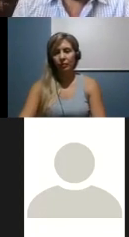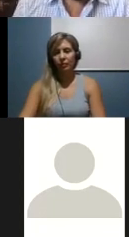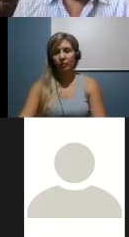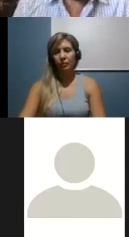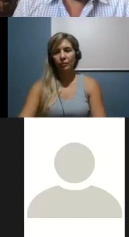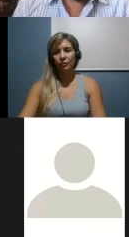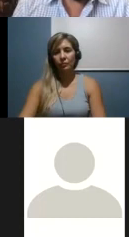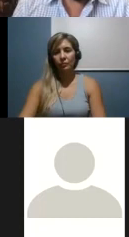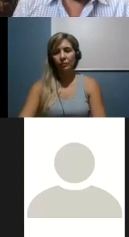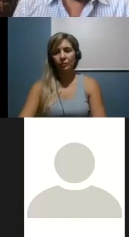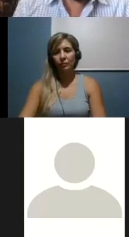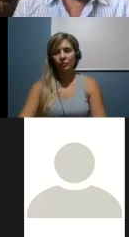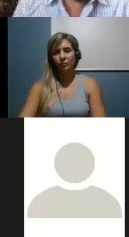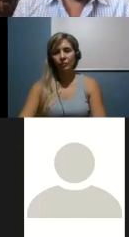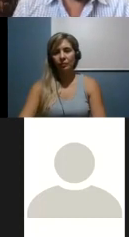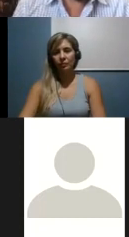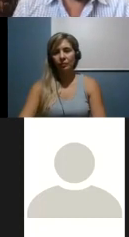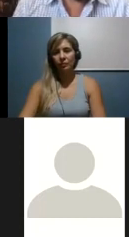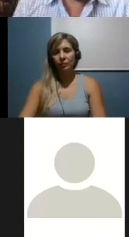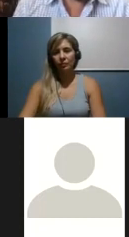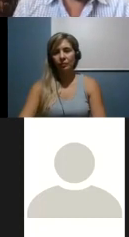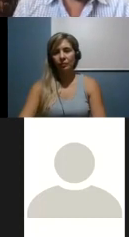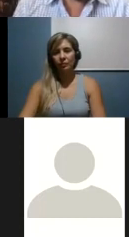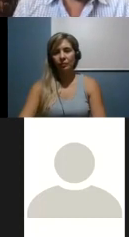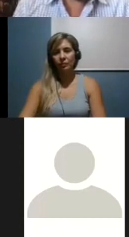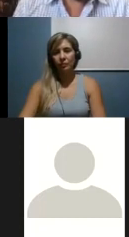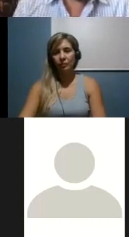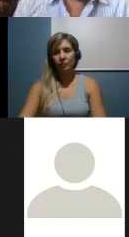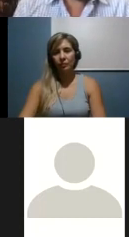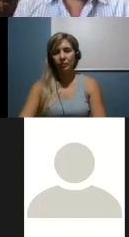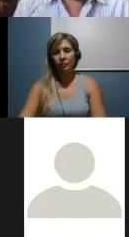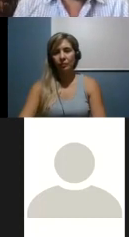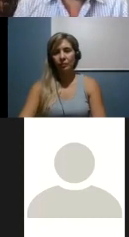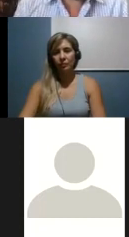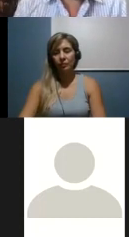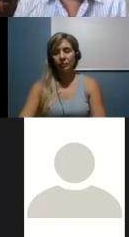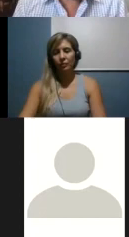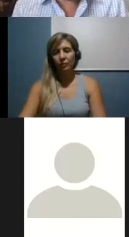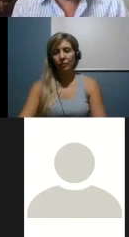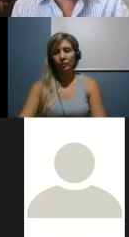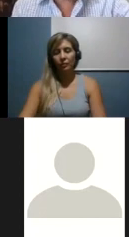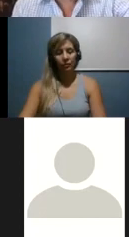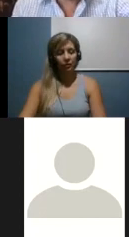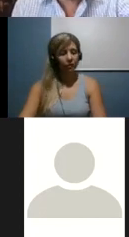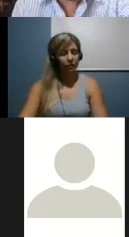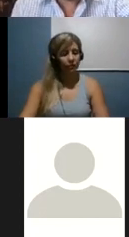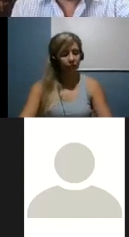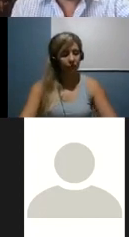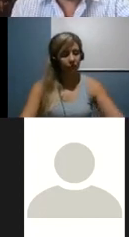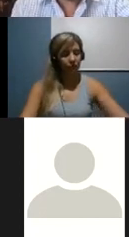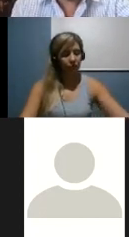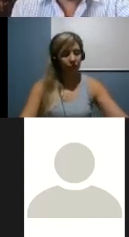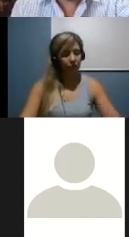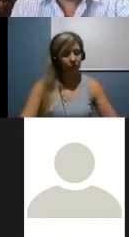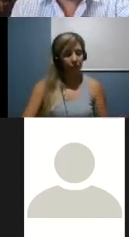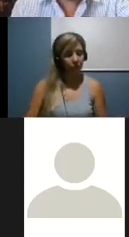es totalmente subjetiva, particular a cada una de nuestras organizaciones, a cada uno de nuestros modelos, si es público, si es privado, si